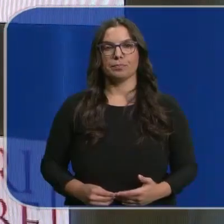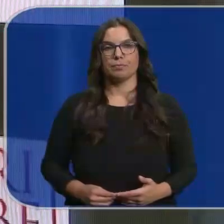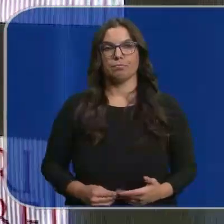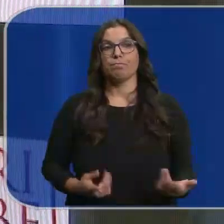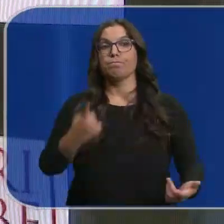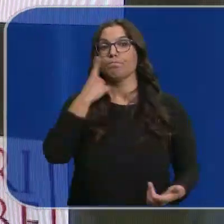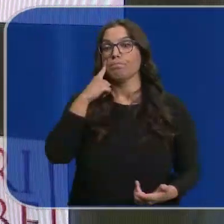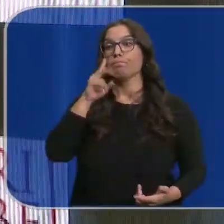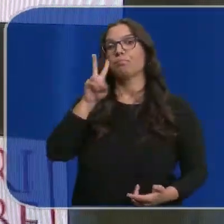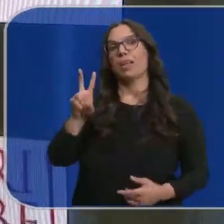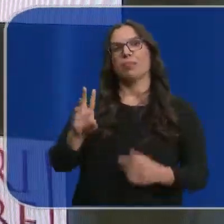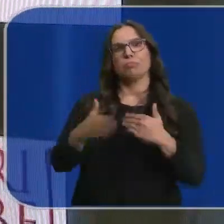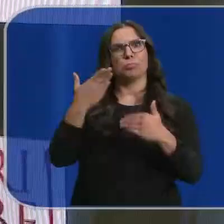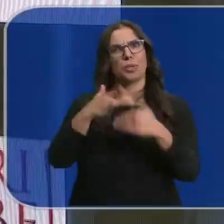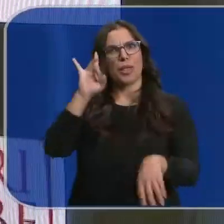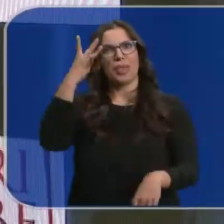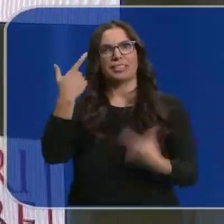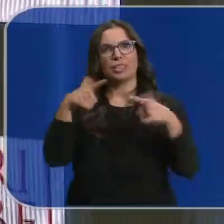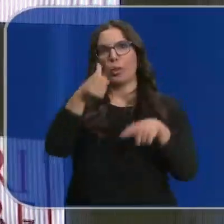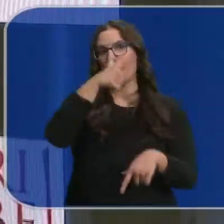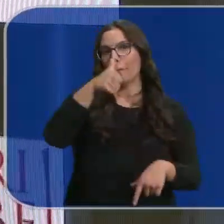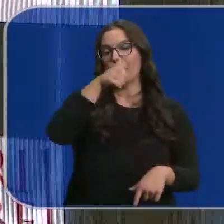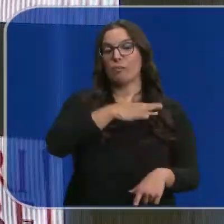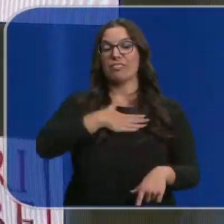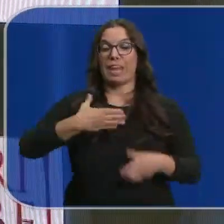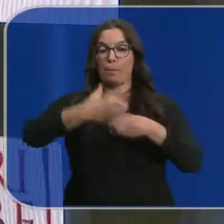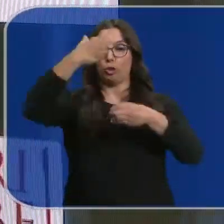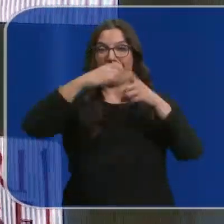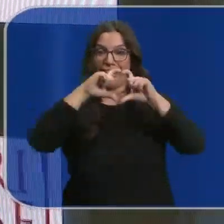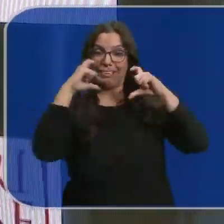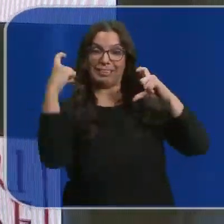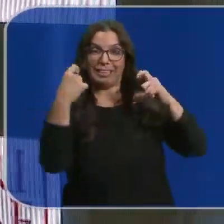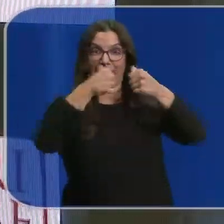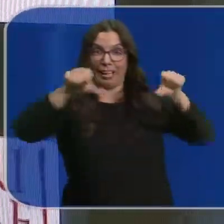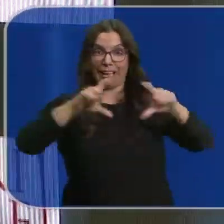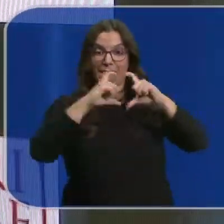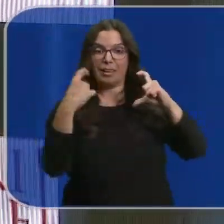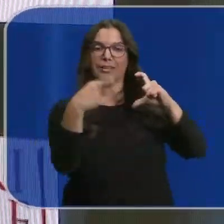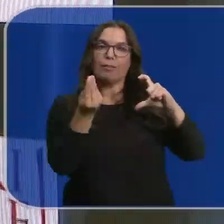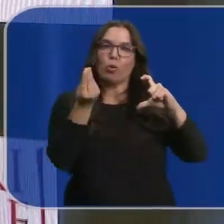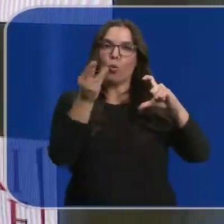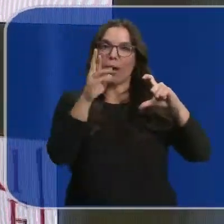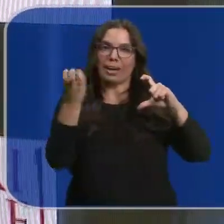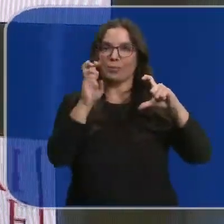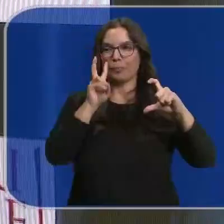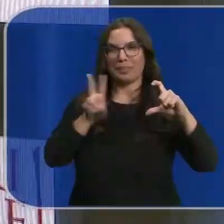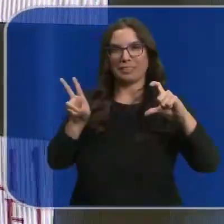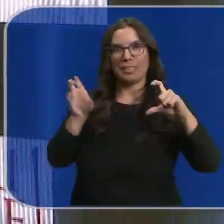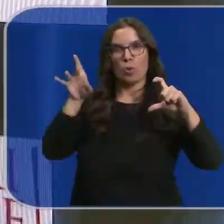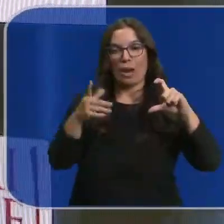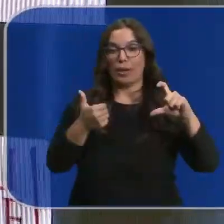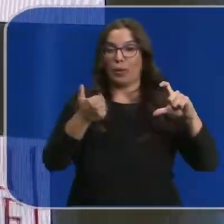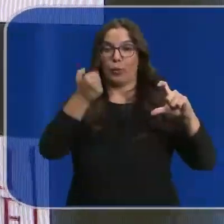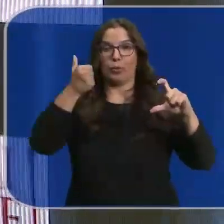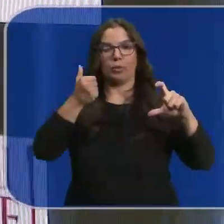Ojo a esta moderna iniciativa del sector del vino. Van a incorporar a las etiquetas de las botellas un código QR como este. Con